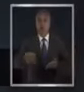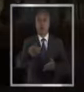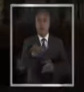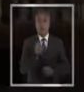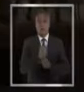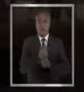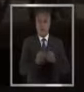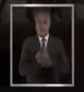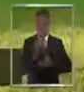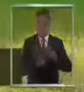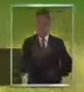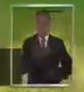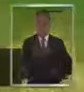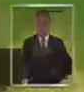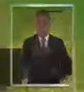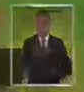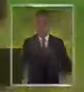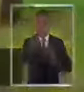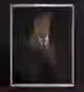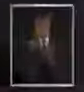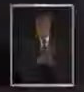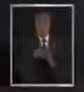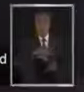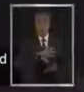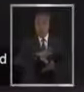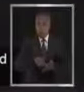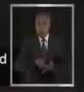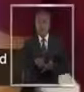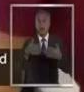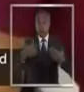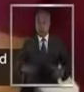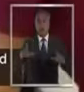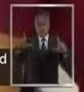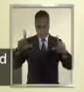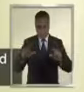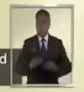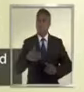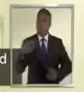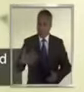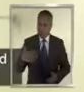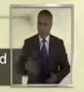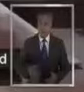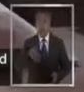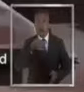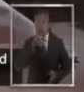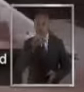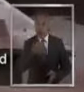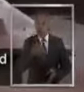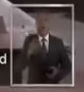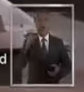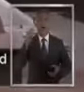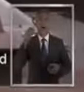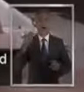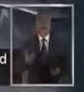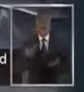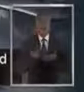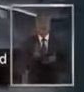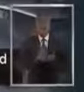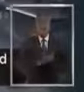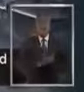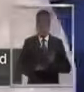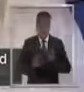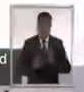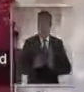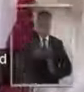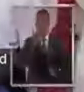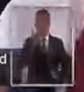la delincuencia y la redujimos significativamente. Dijimos que íbamos a mejorar la calidad de la salud y la educación y